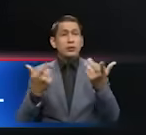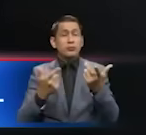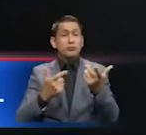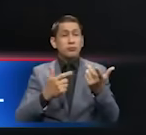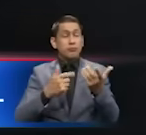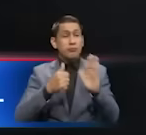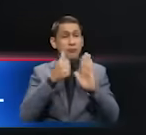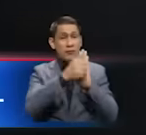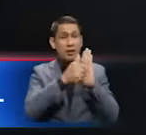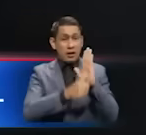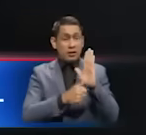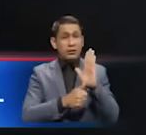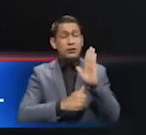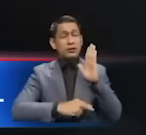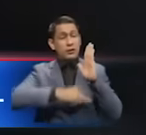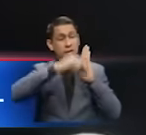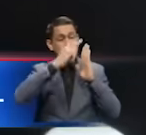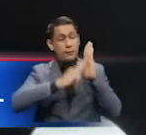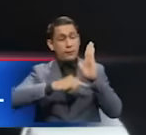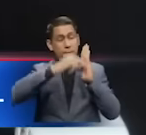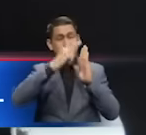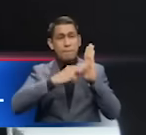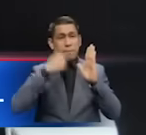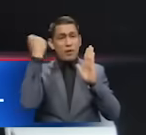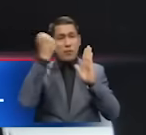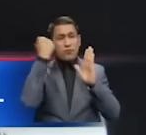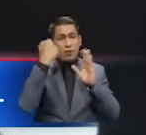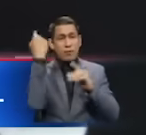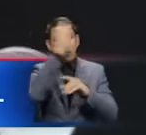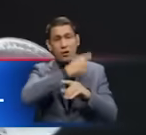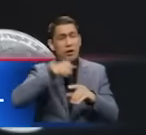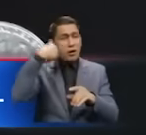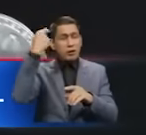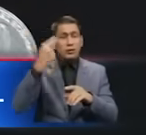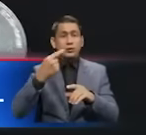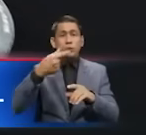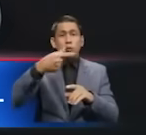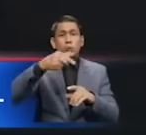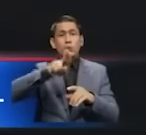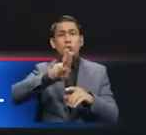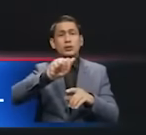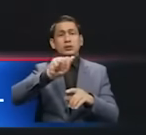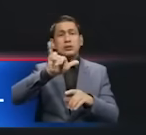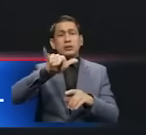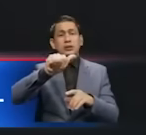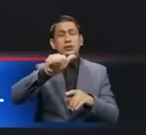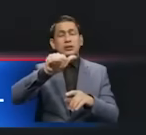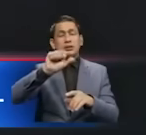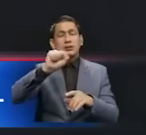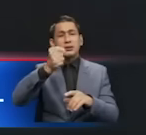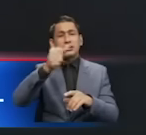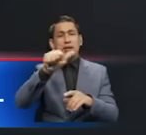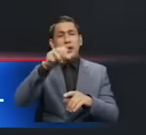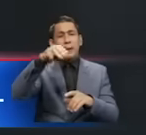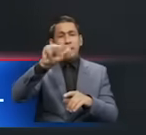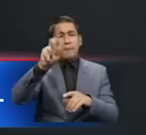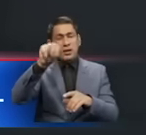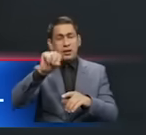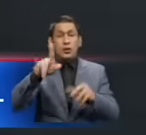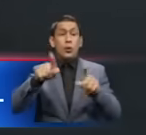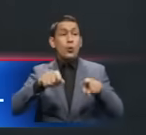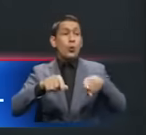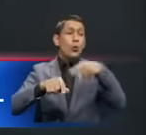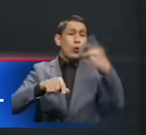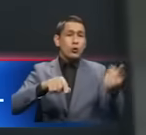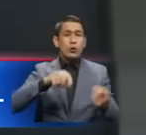tenemos en la pintura al reconocido maestro Osvaldo Guayasamín, luego en la literatura Jorge Icaza